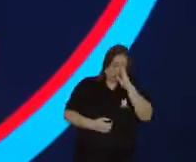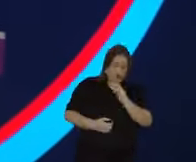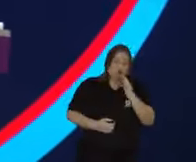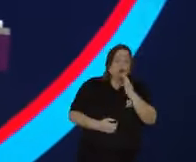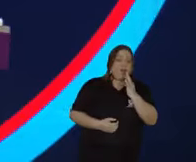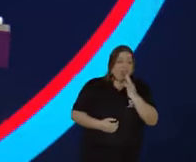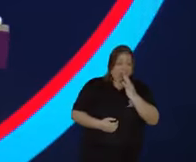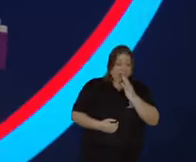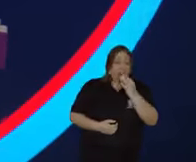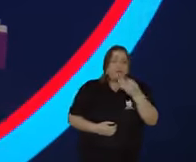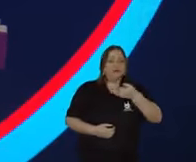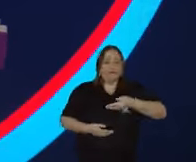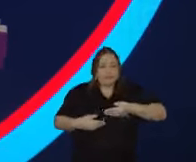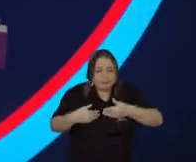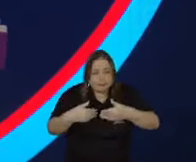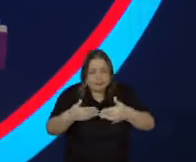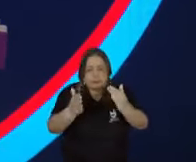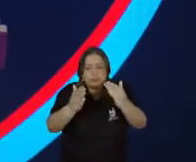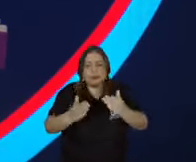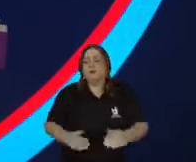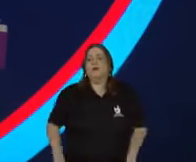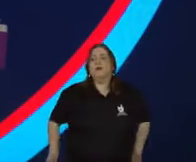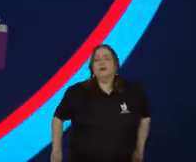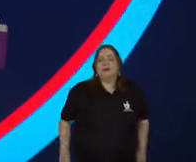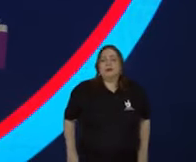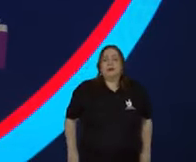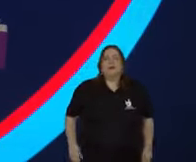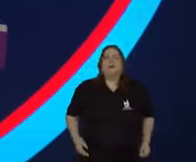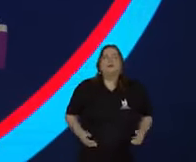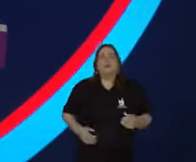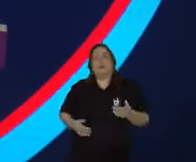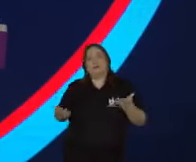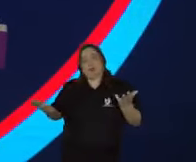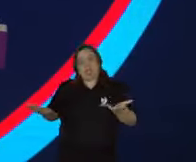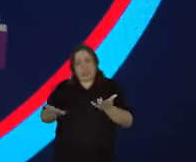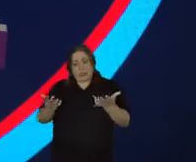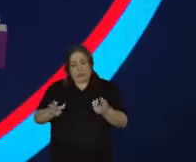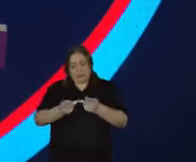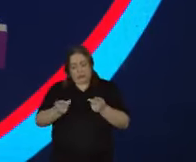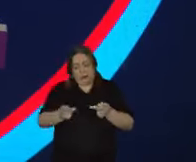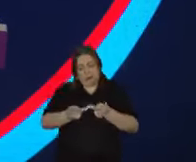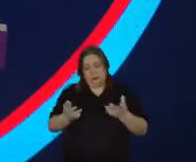hablando. Aleluya. Podemos tomar nuestro lugar.